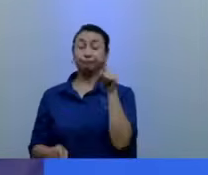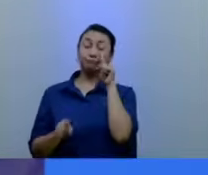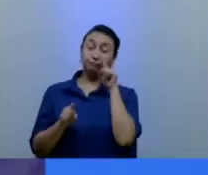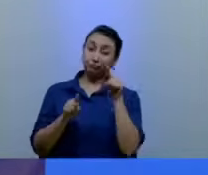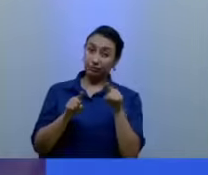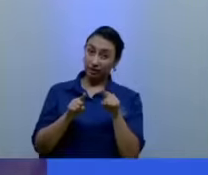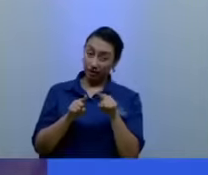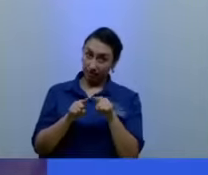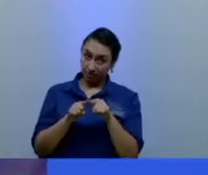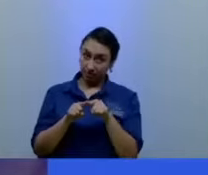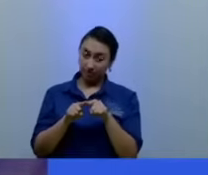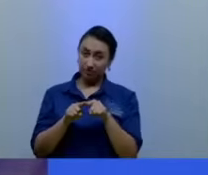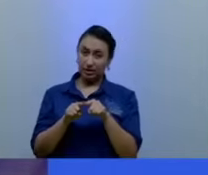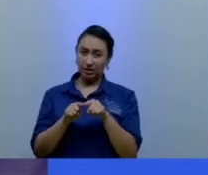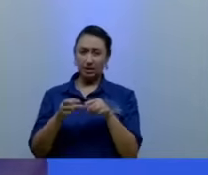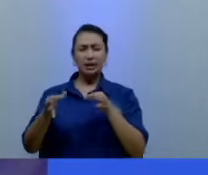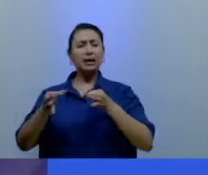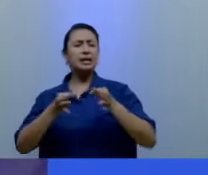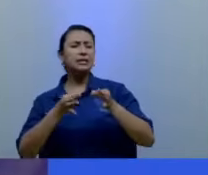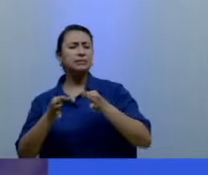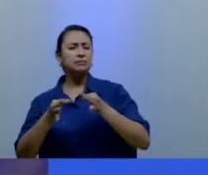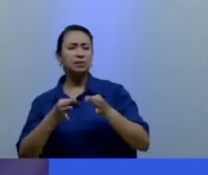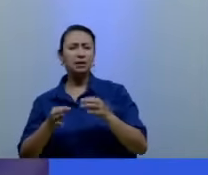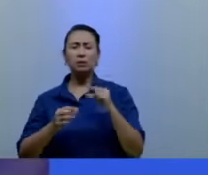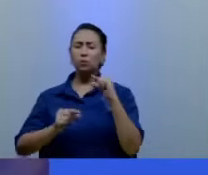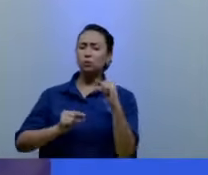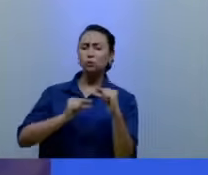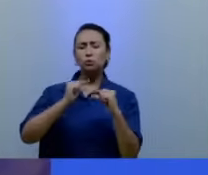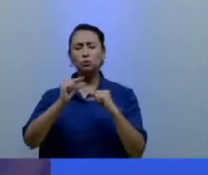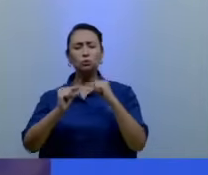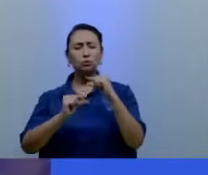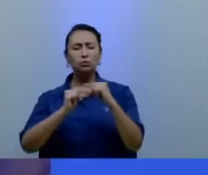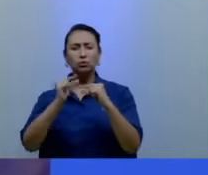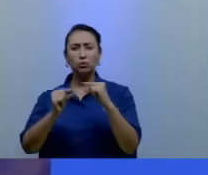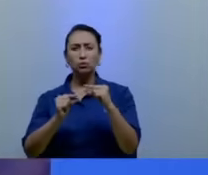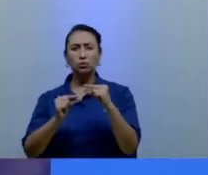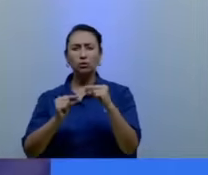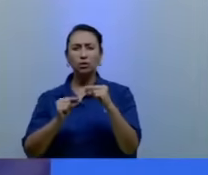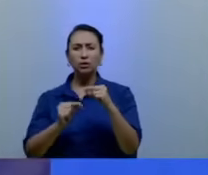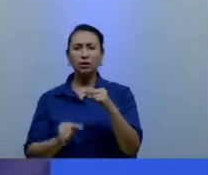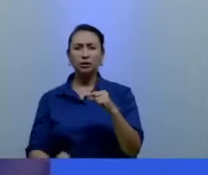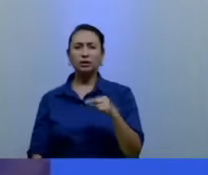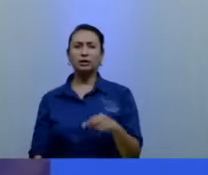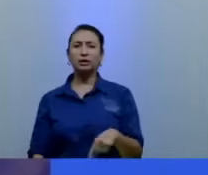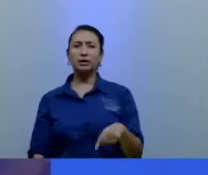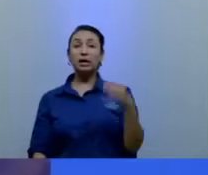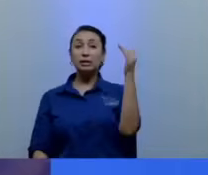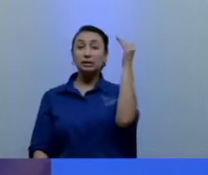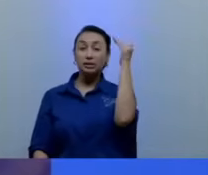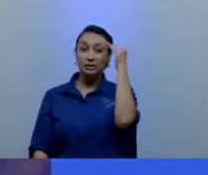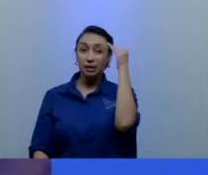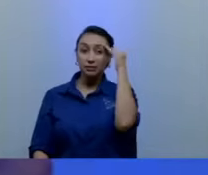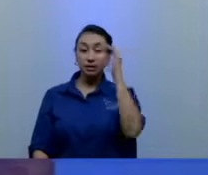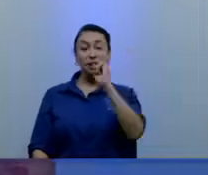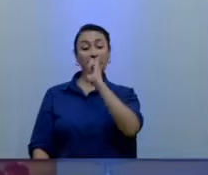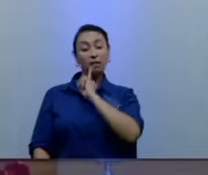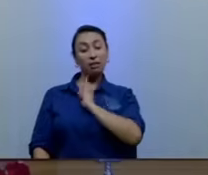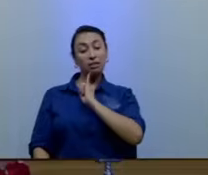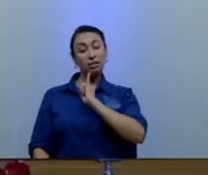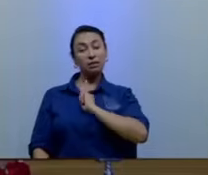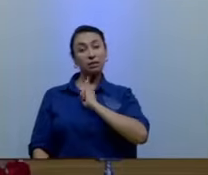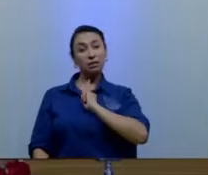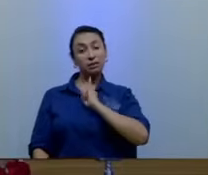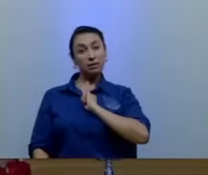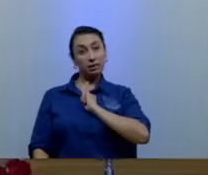día miércoles hablamos un poquitito acerca de conocer la identidad.